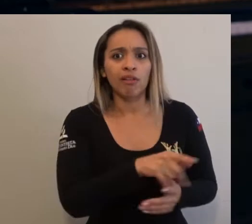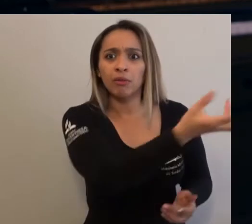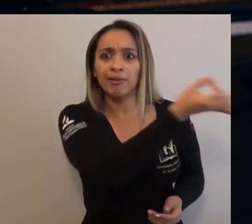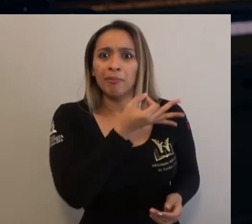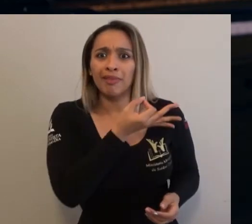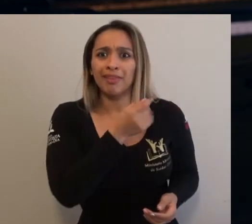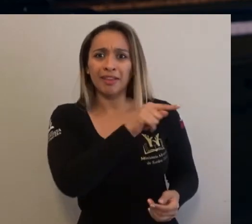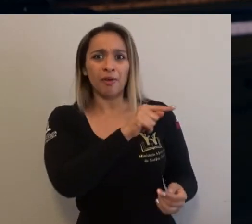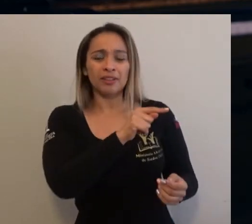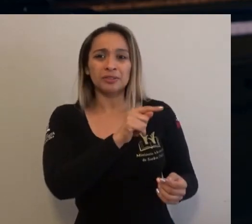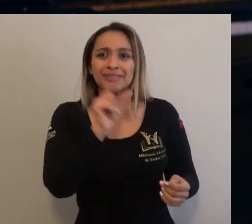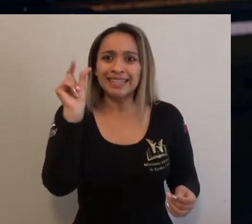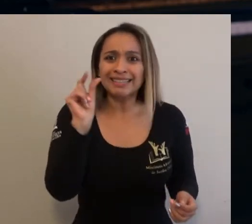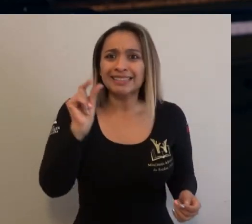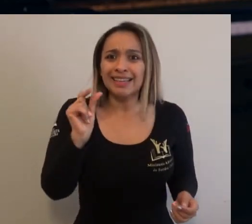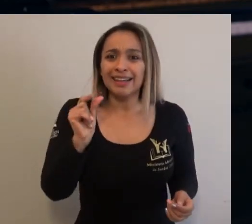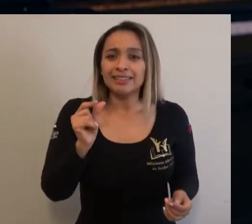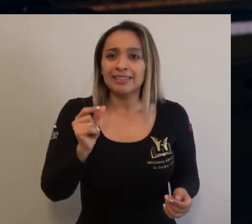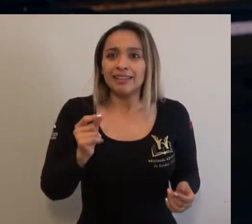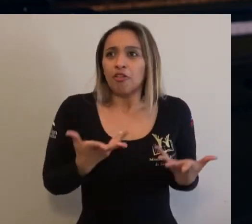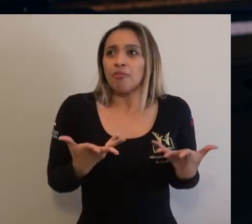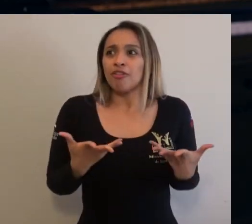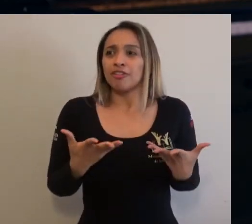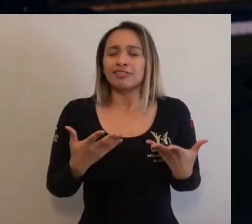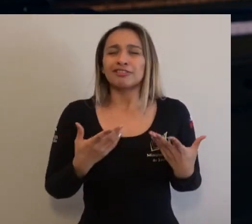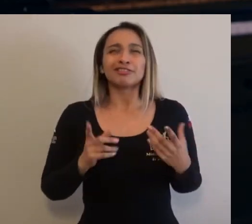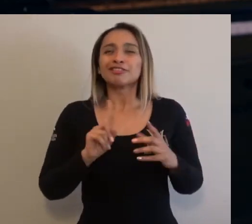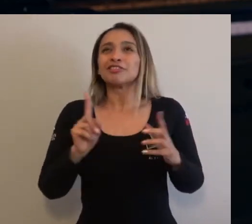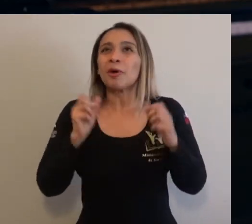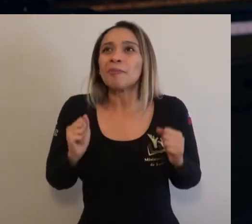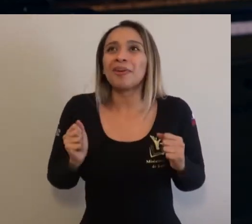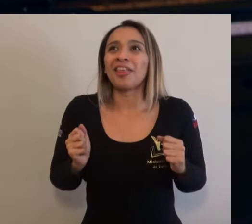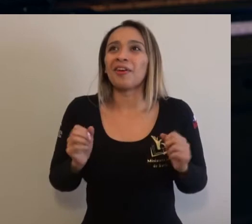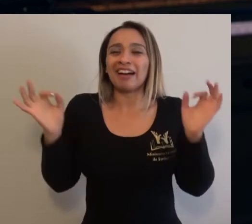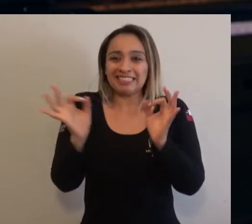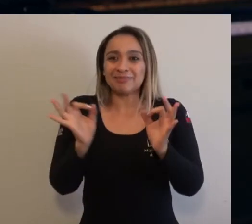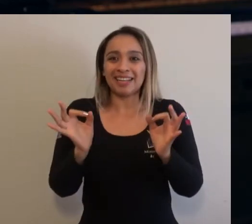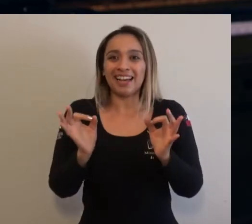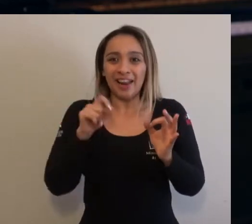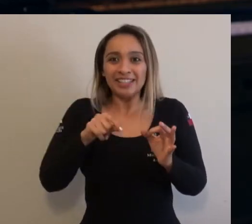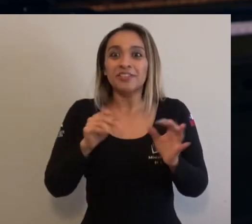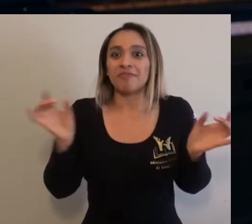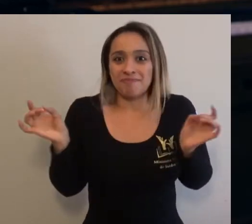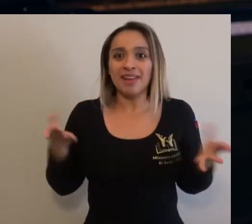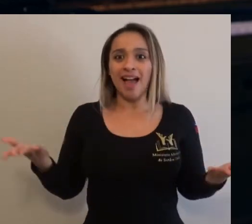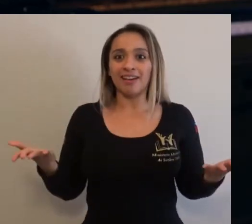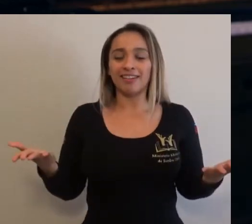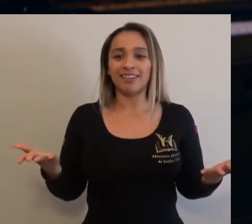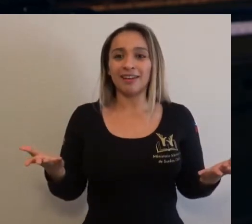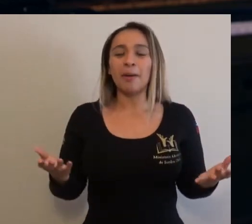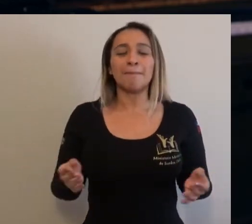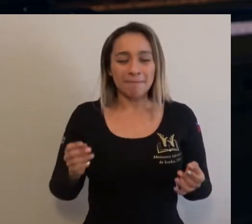estas palabras, casi, o sea, no sé cómo explicarlo. Esto realmente fue un